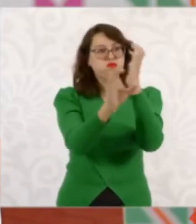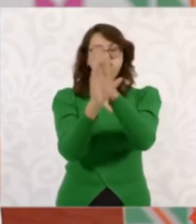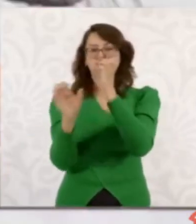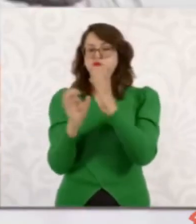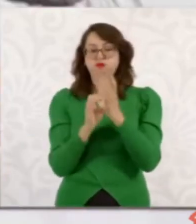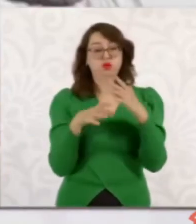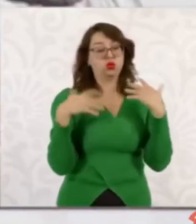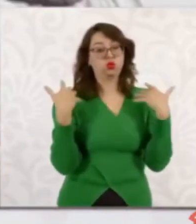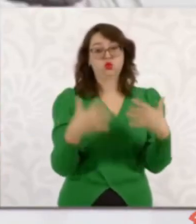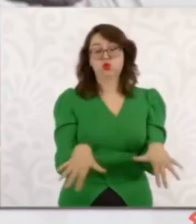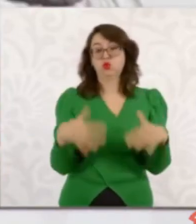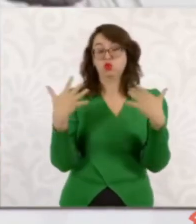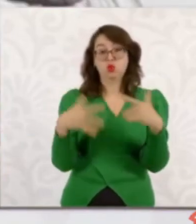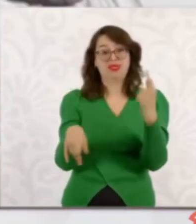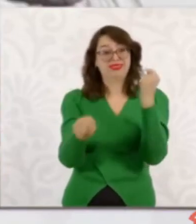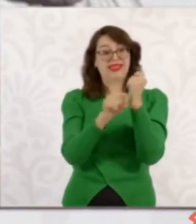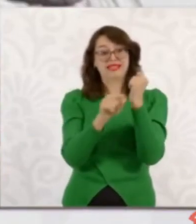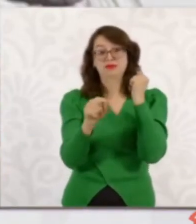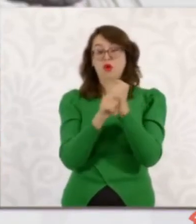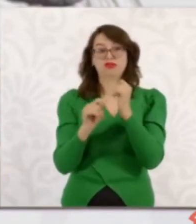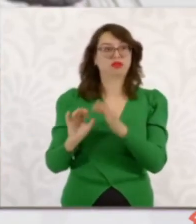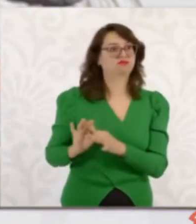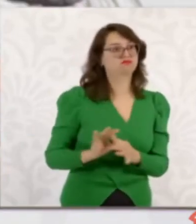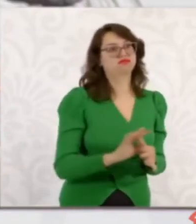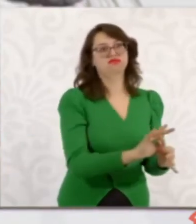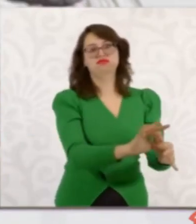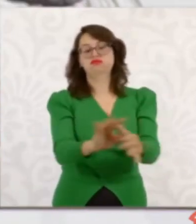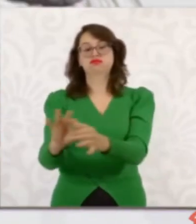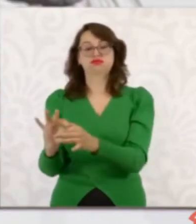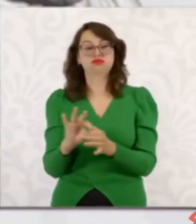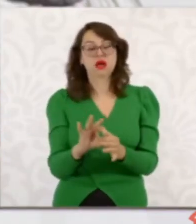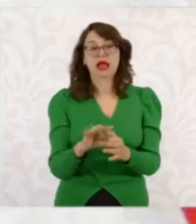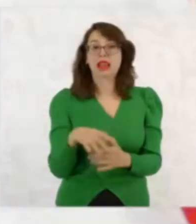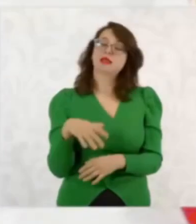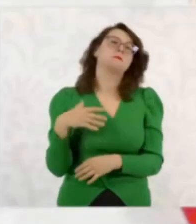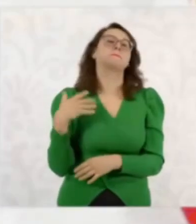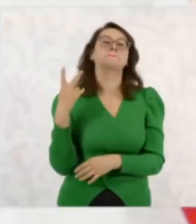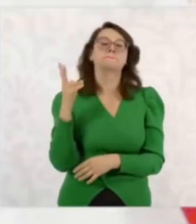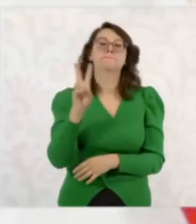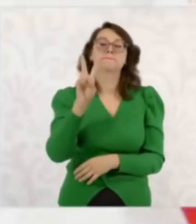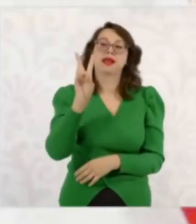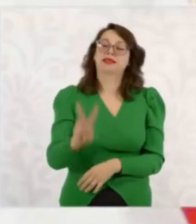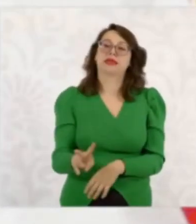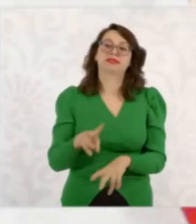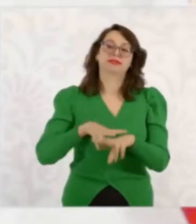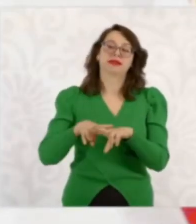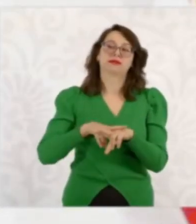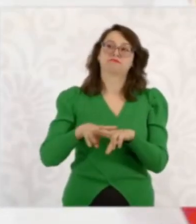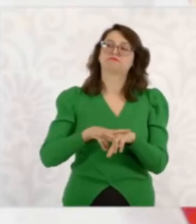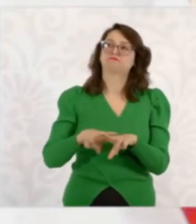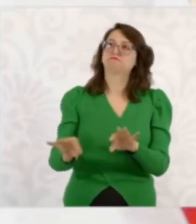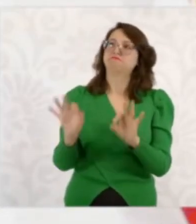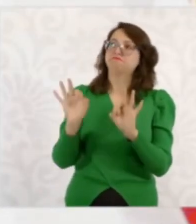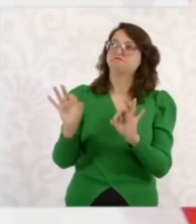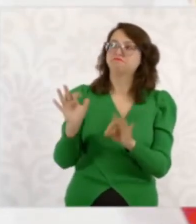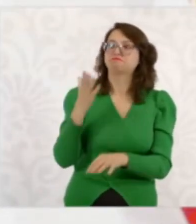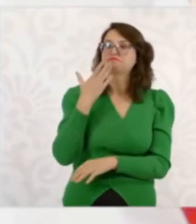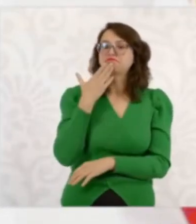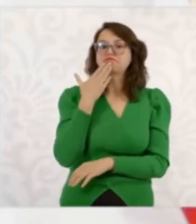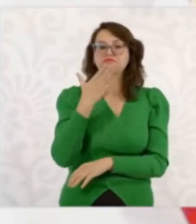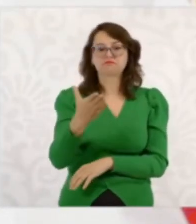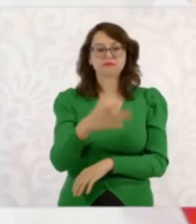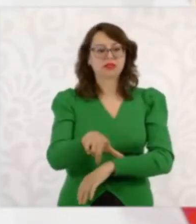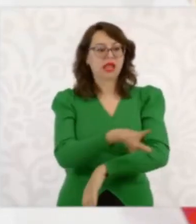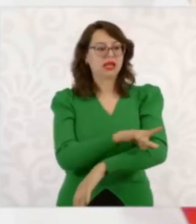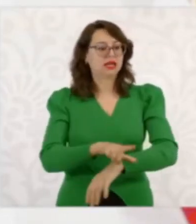una conectividad en transporte público y la verdad es que el tren quedó muy bien y la línea 1 del metro